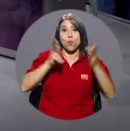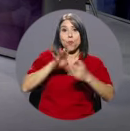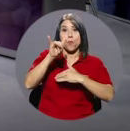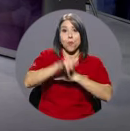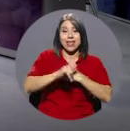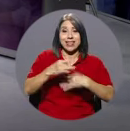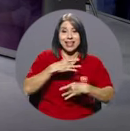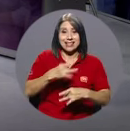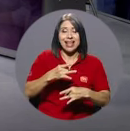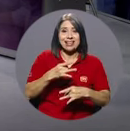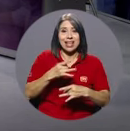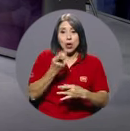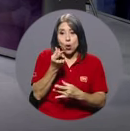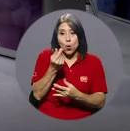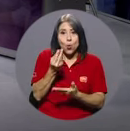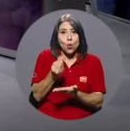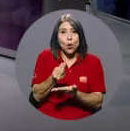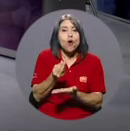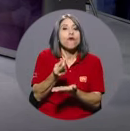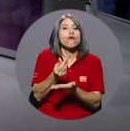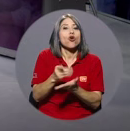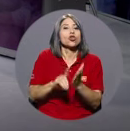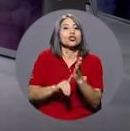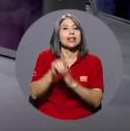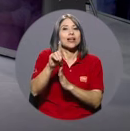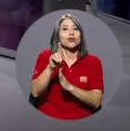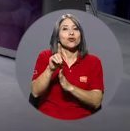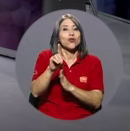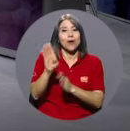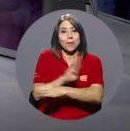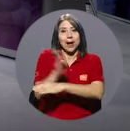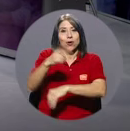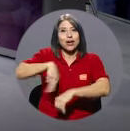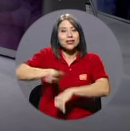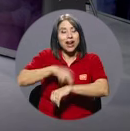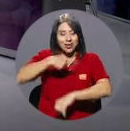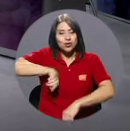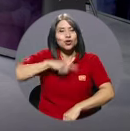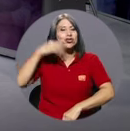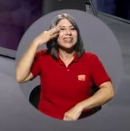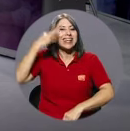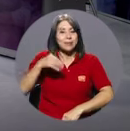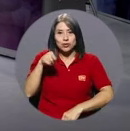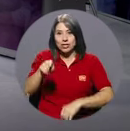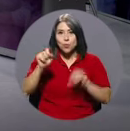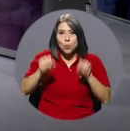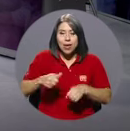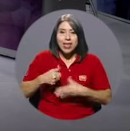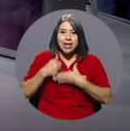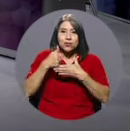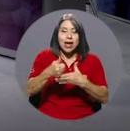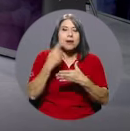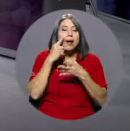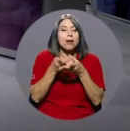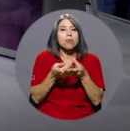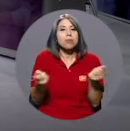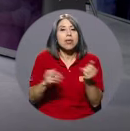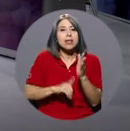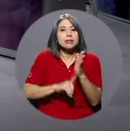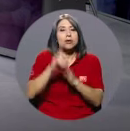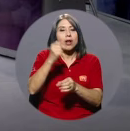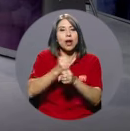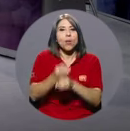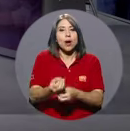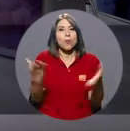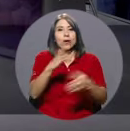es un producto desarrollado, se llama Fondos de Desarrollo. Es el mecanismo que nosotros en el Banco Nacional estamos convencidos que va a ser el mecanismo que nos va a poder ayudar a desarrollar la